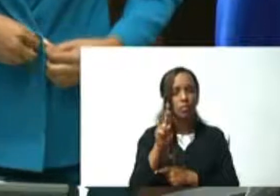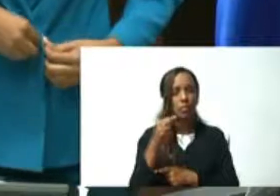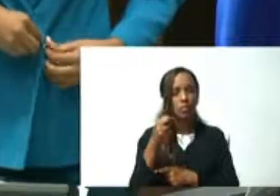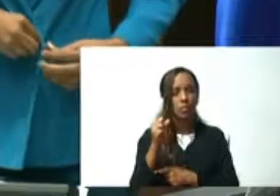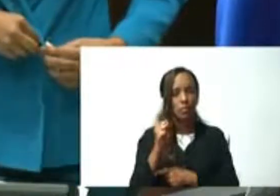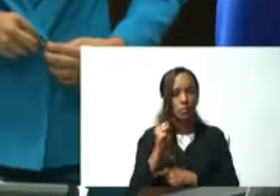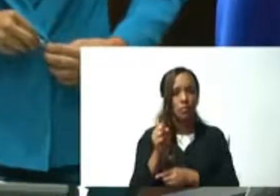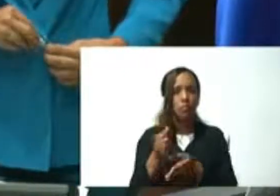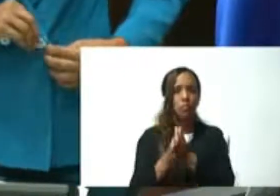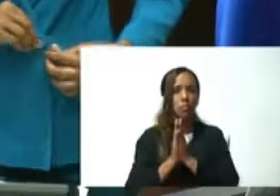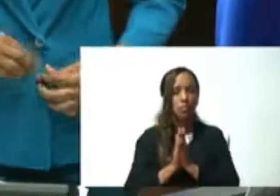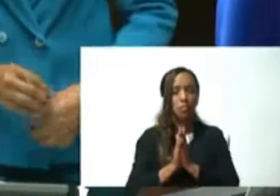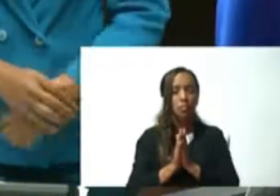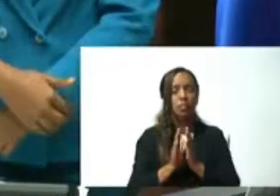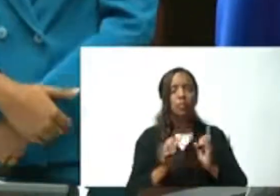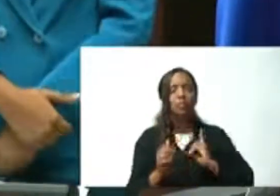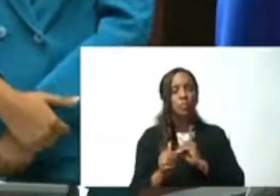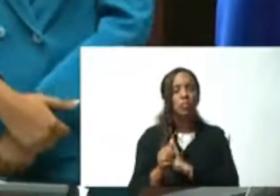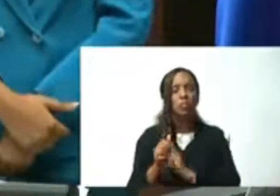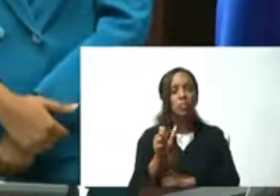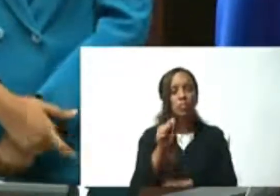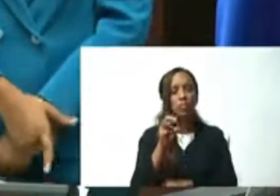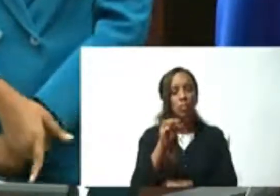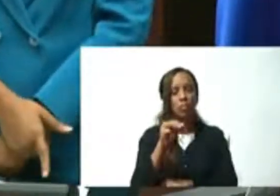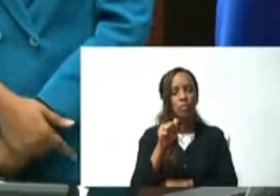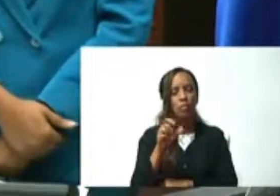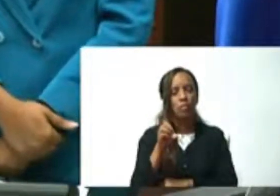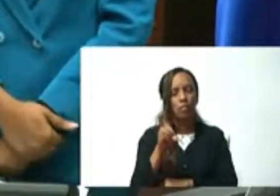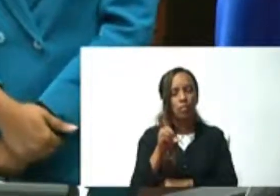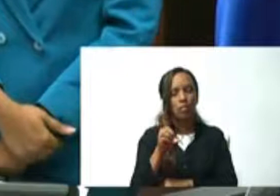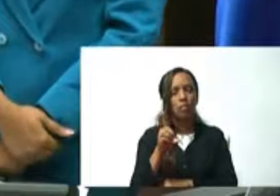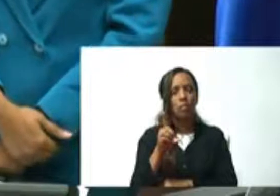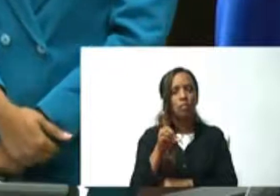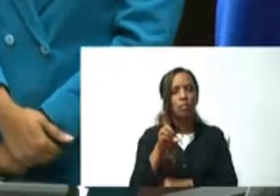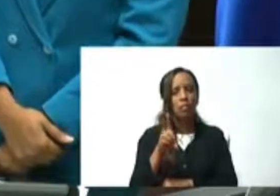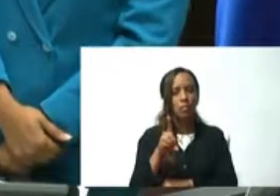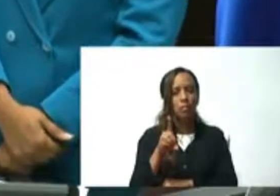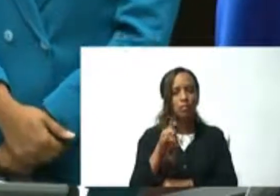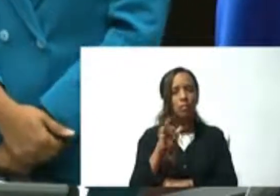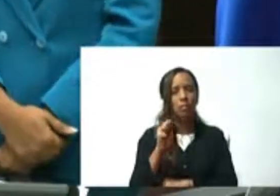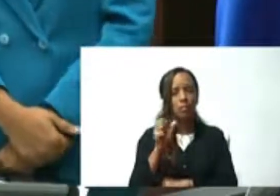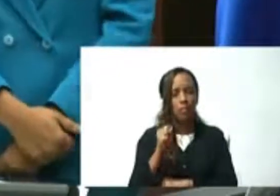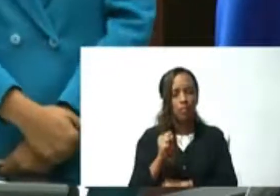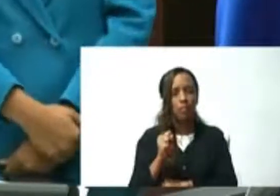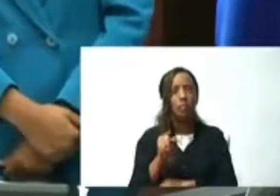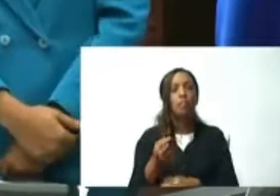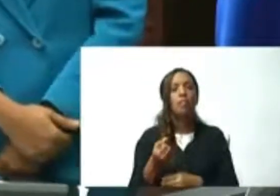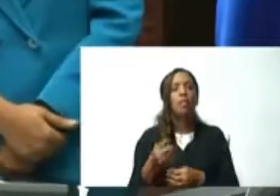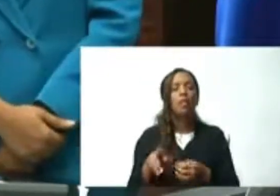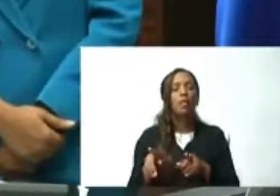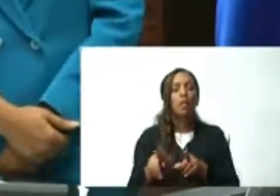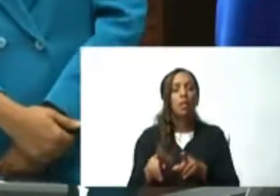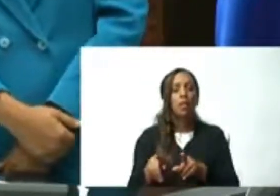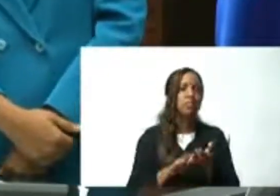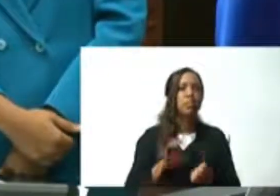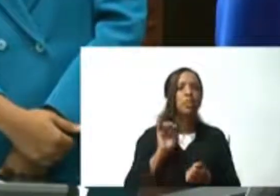diputado amado Díaz y Juan echavarría que si decimos Juan echavarría nadie lo conoce pero si decimos Joselito todo el mundo